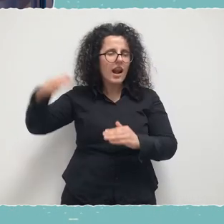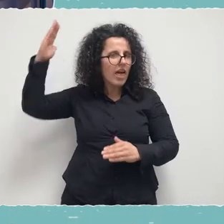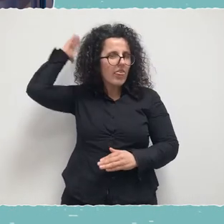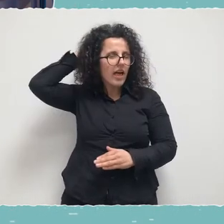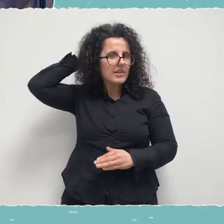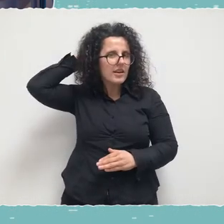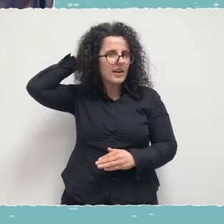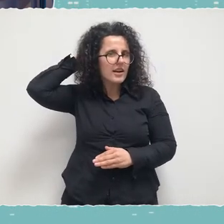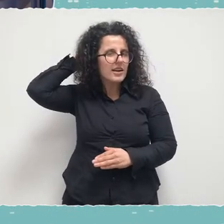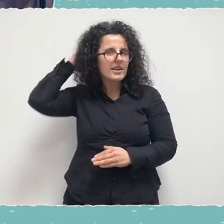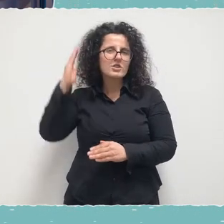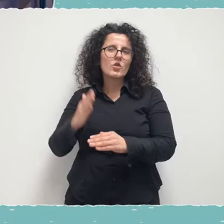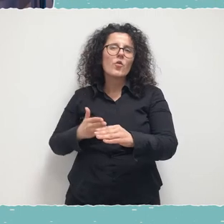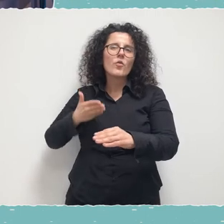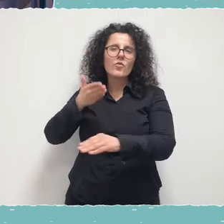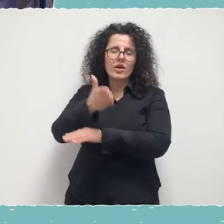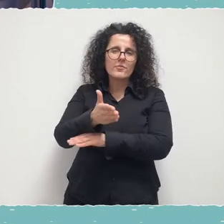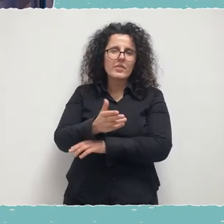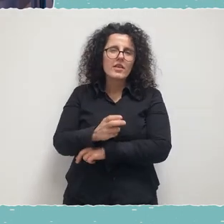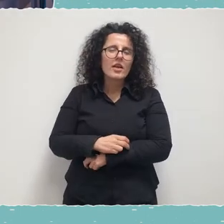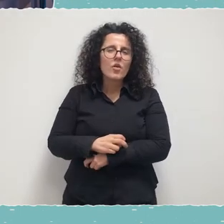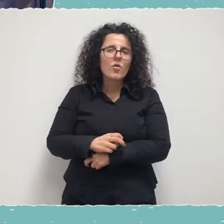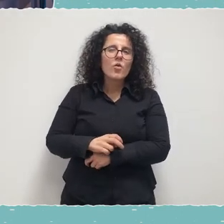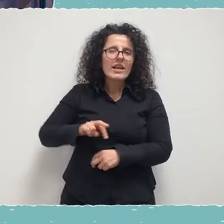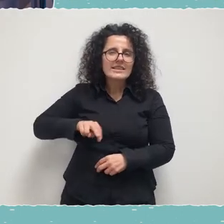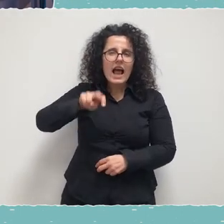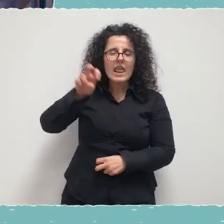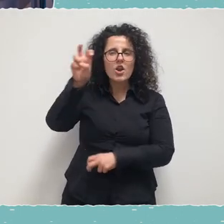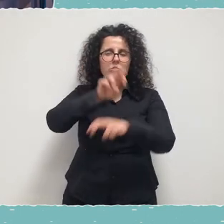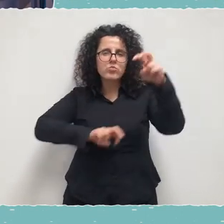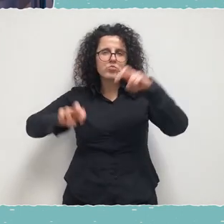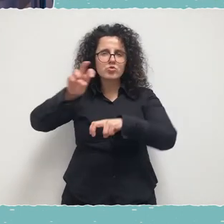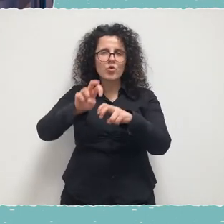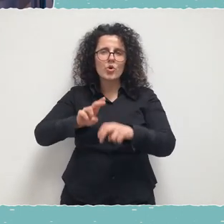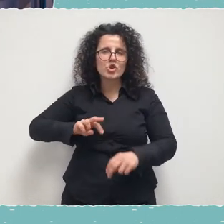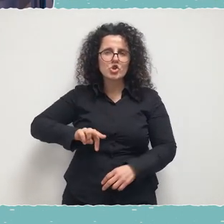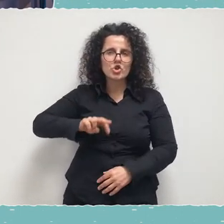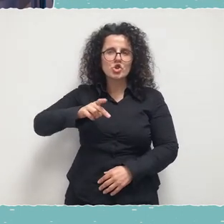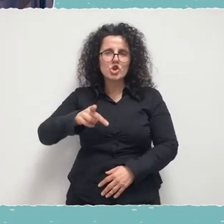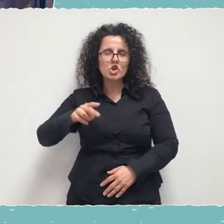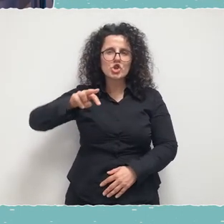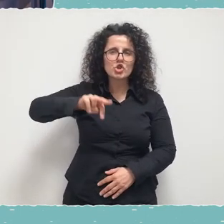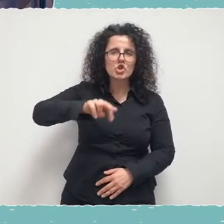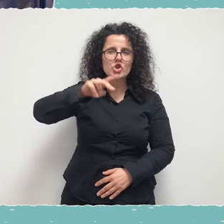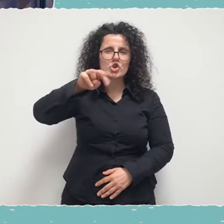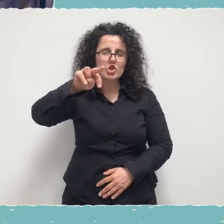Foi pola parte de atrás da casa. Buscou unha escaleira e